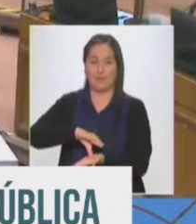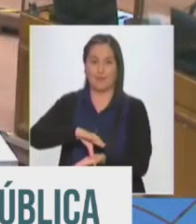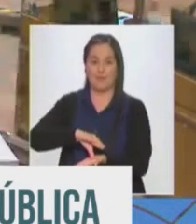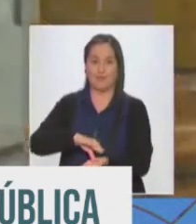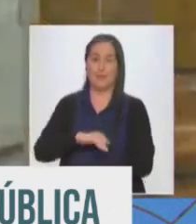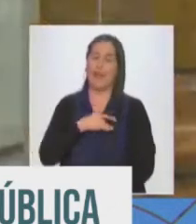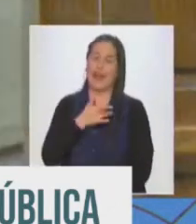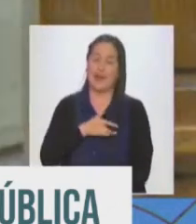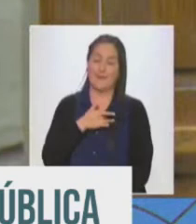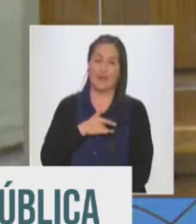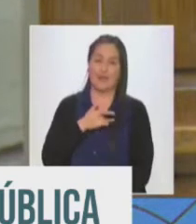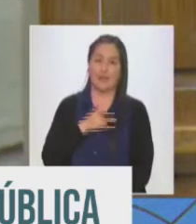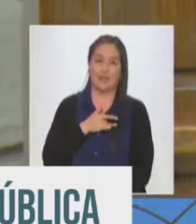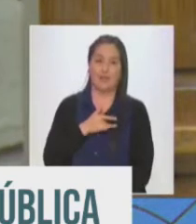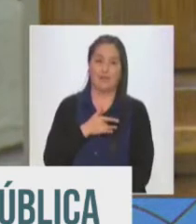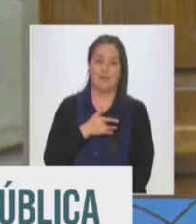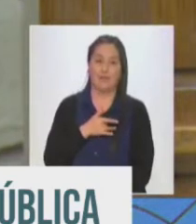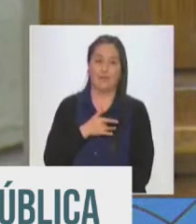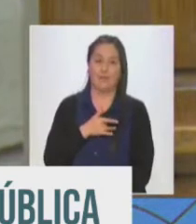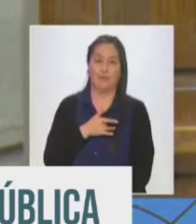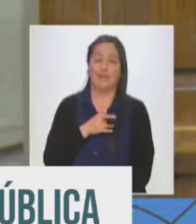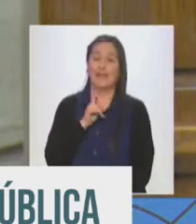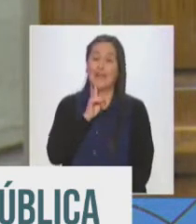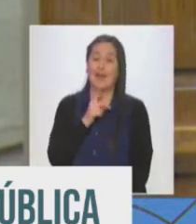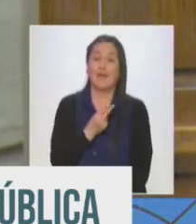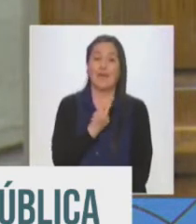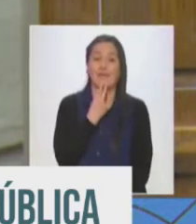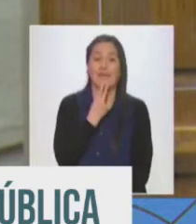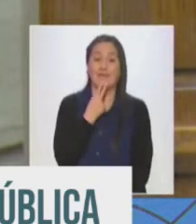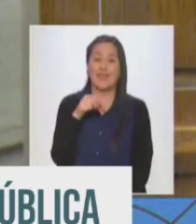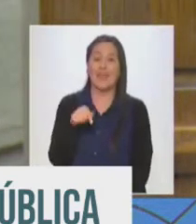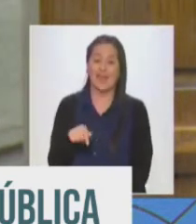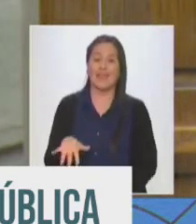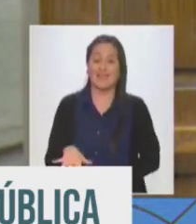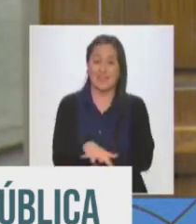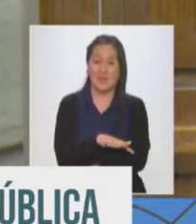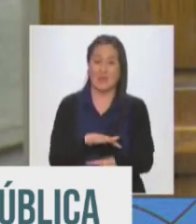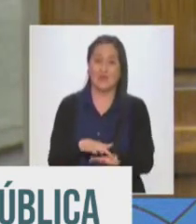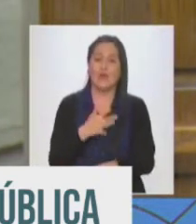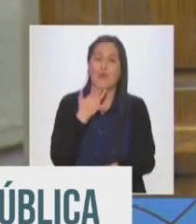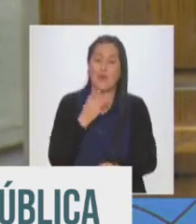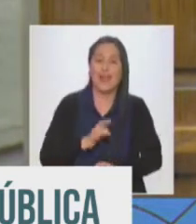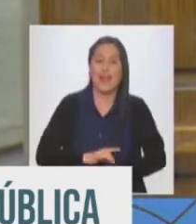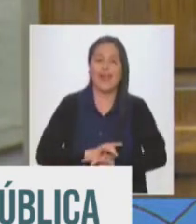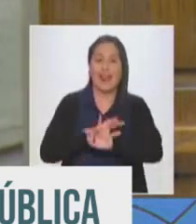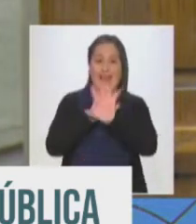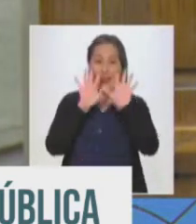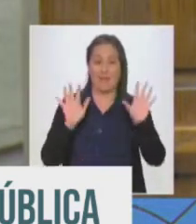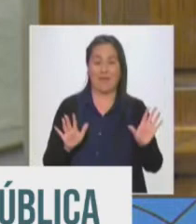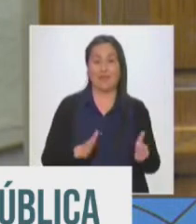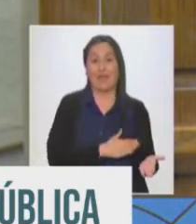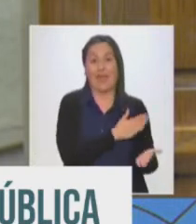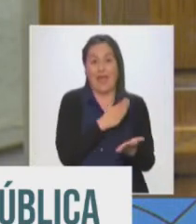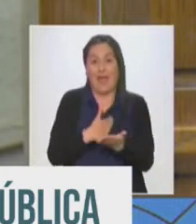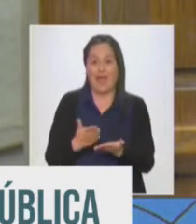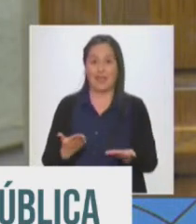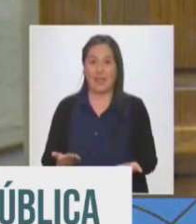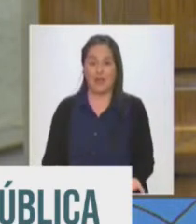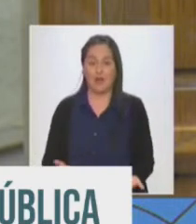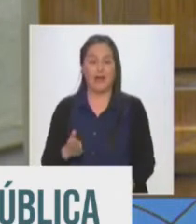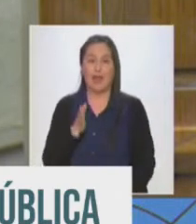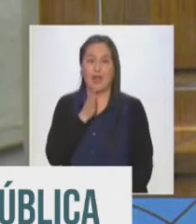que tengamos que vivir estos hechos, porque claramente hasta ahora aquí había una